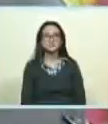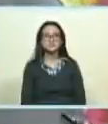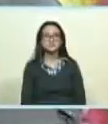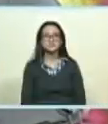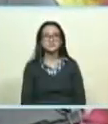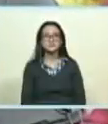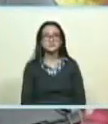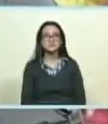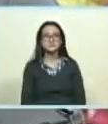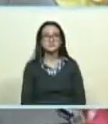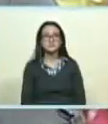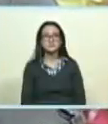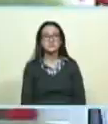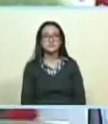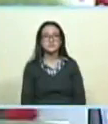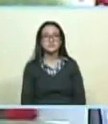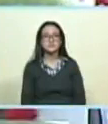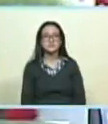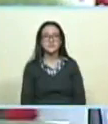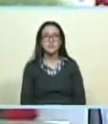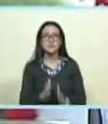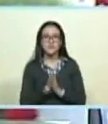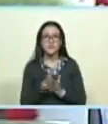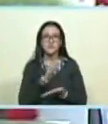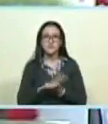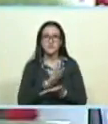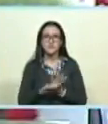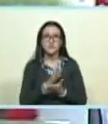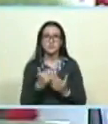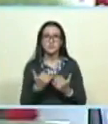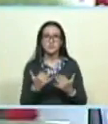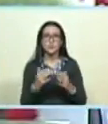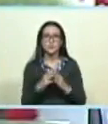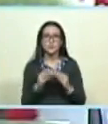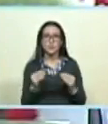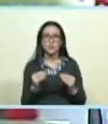Igualmente tengo que anunciar, yo les pido un poquito de tranquilidad.